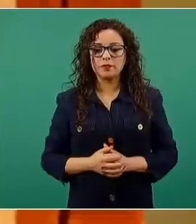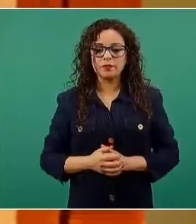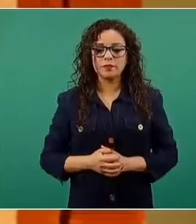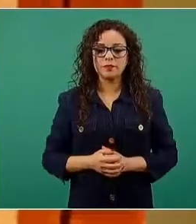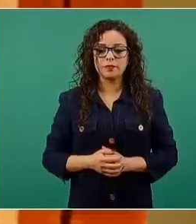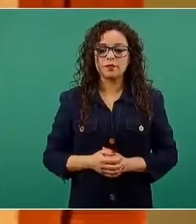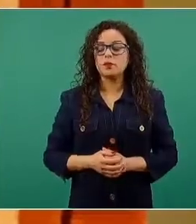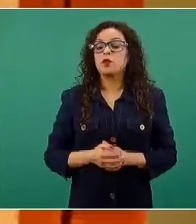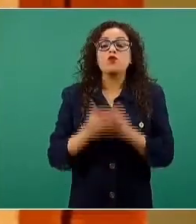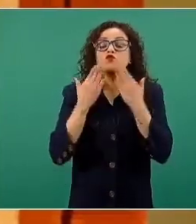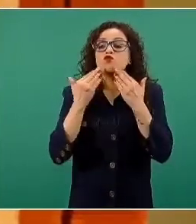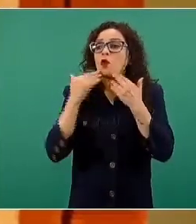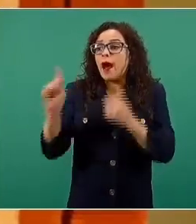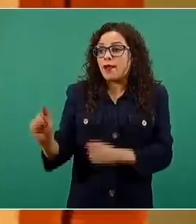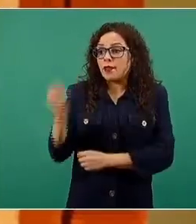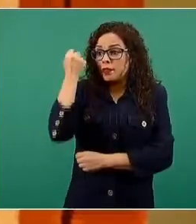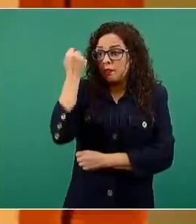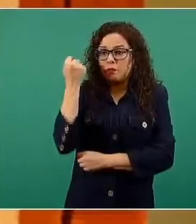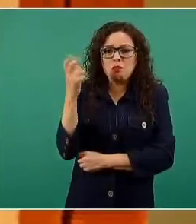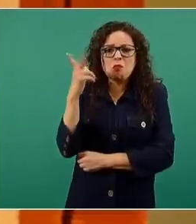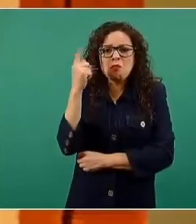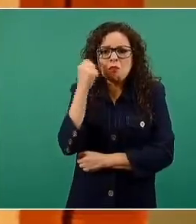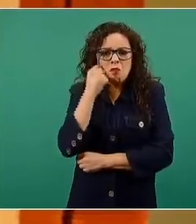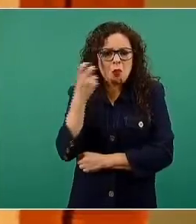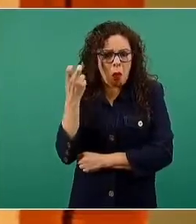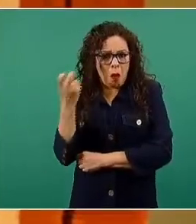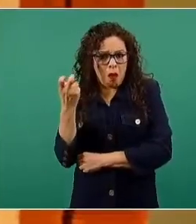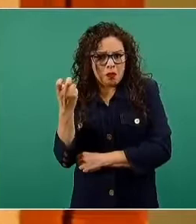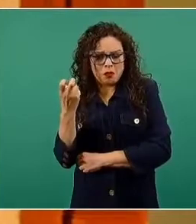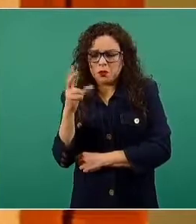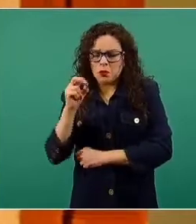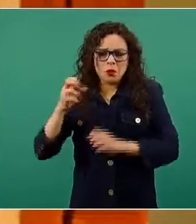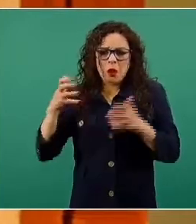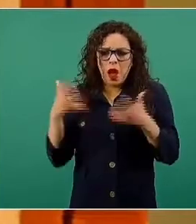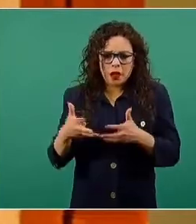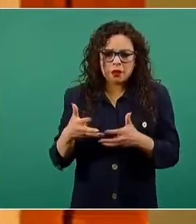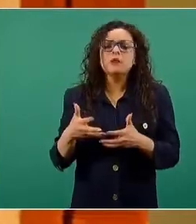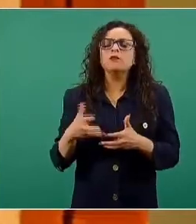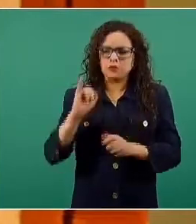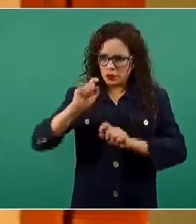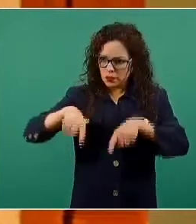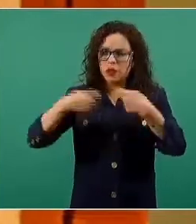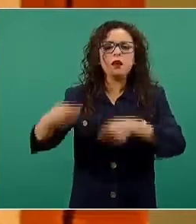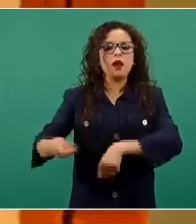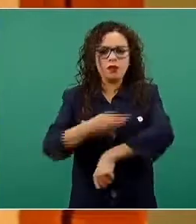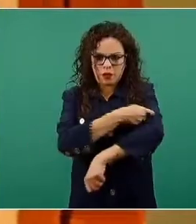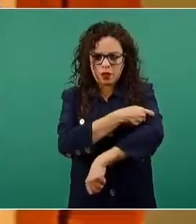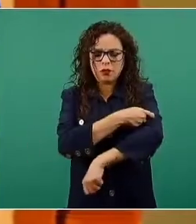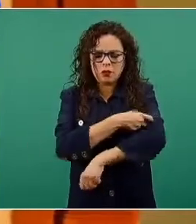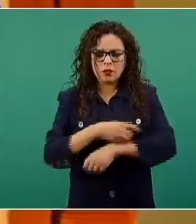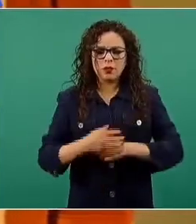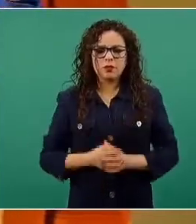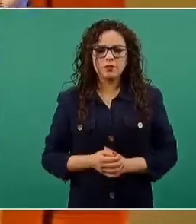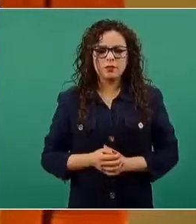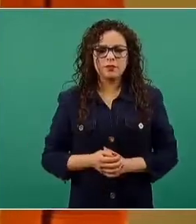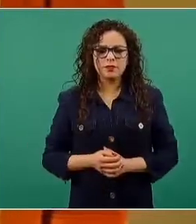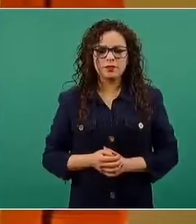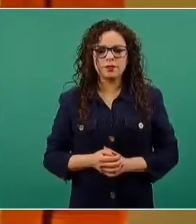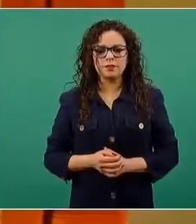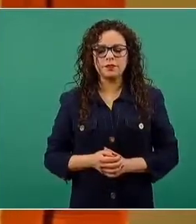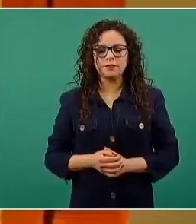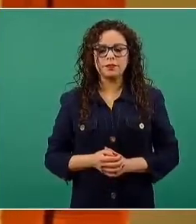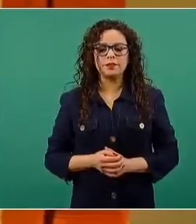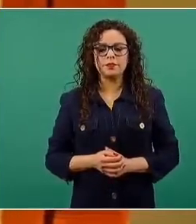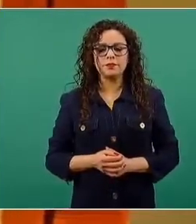de tecnología no es razón alguna para que sean excluidas. Para nosotros sí puede representar